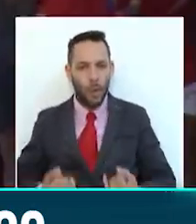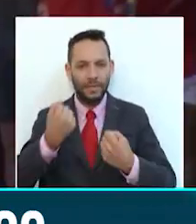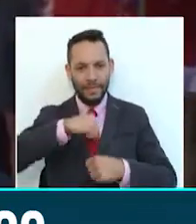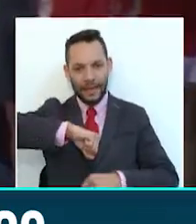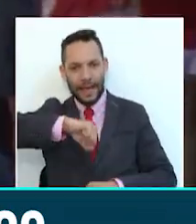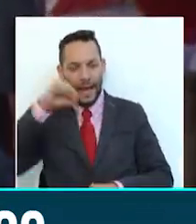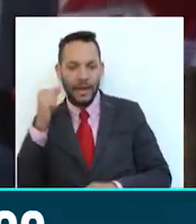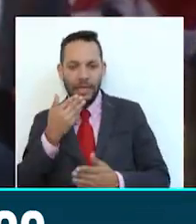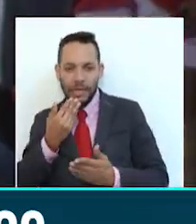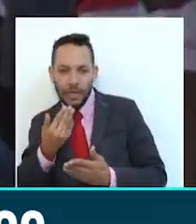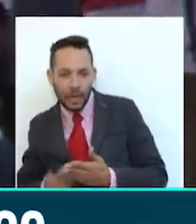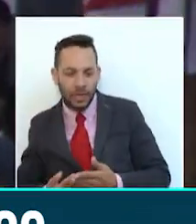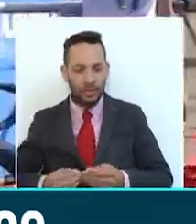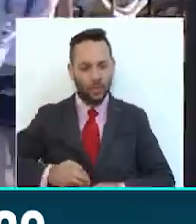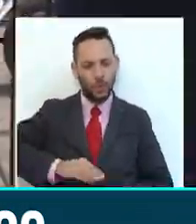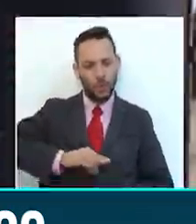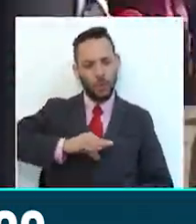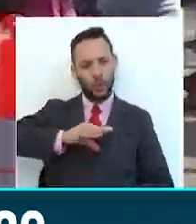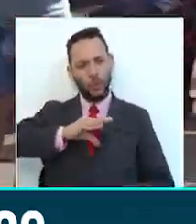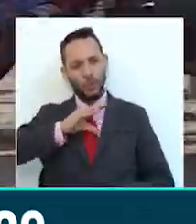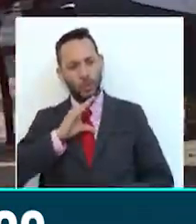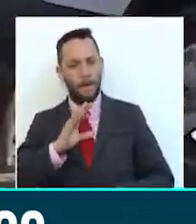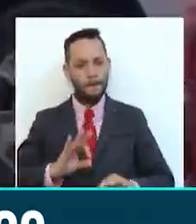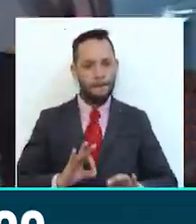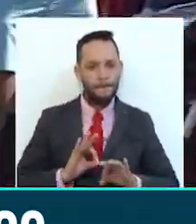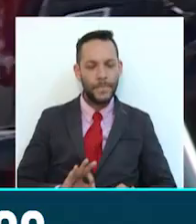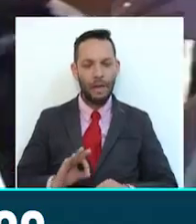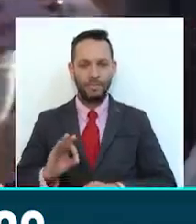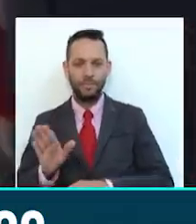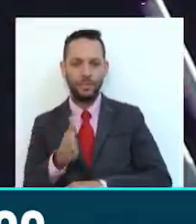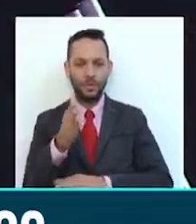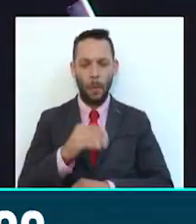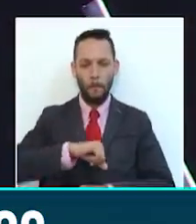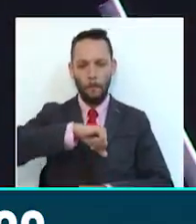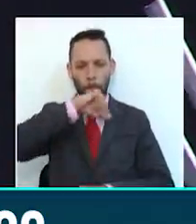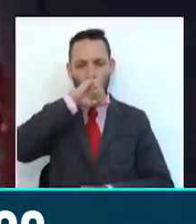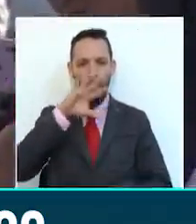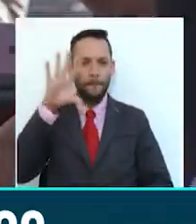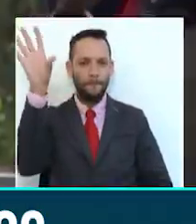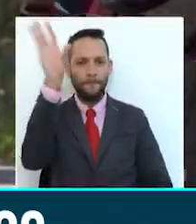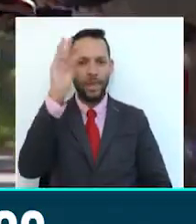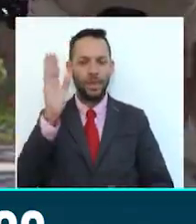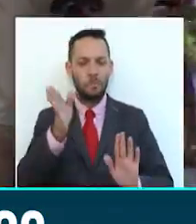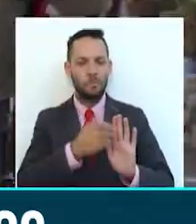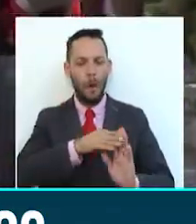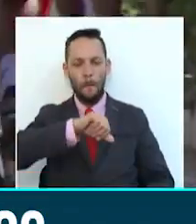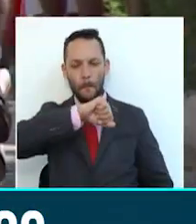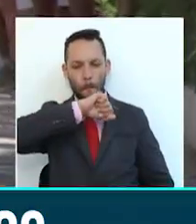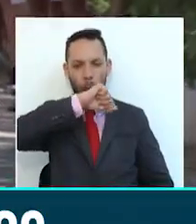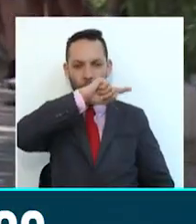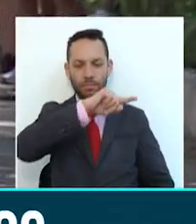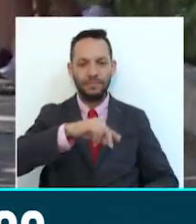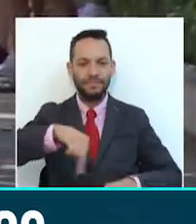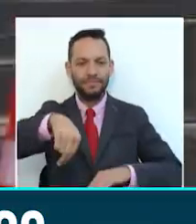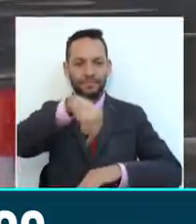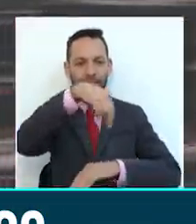medalla. Entonces, no, un orgullo muy grande poder representar así a mi departamento, poder tenerlo en lo más alto del podium,